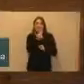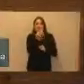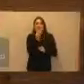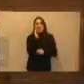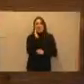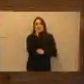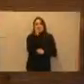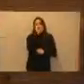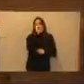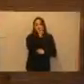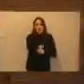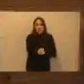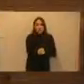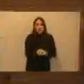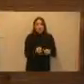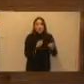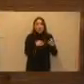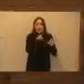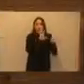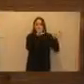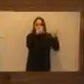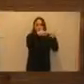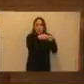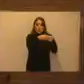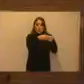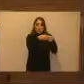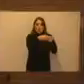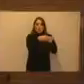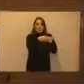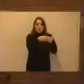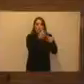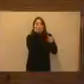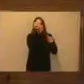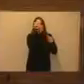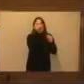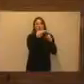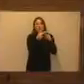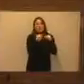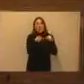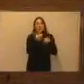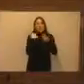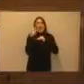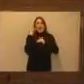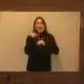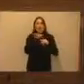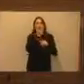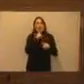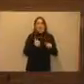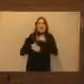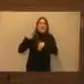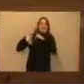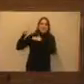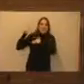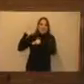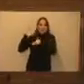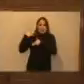de forma directa. Ustedes me recuerdan a la misma concepción política que tenía eso que se llama el régimen anterior, por ser muy diplomáticos.